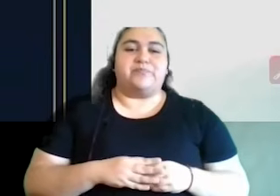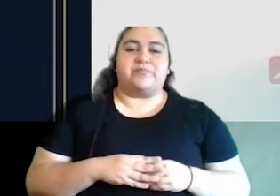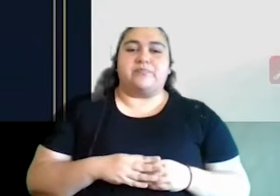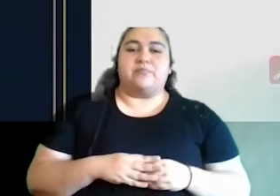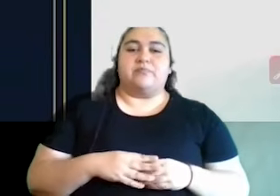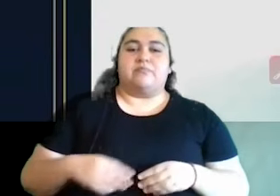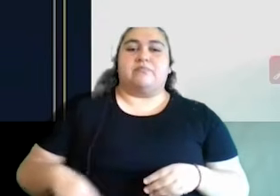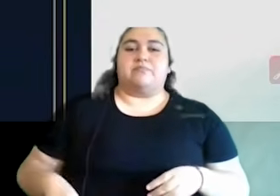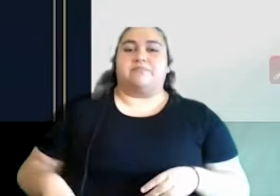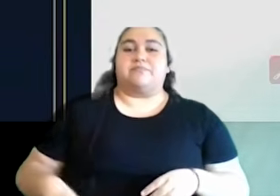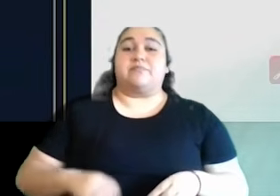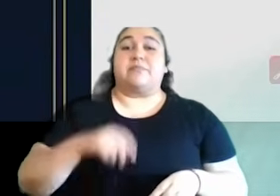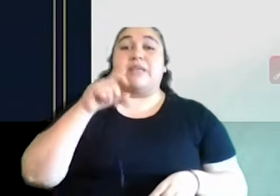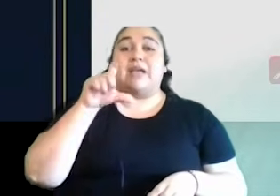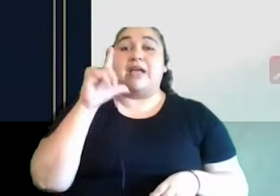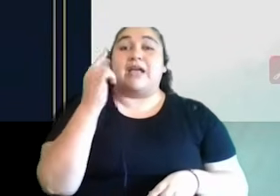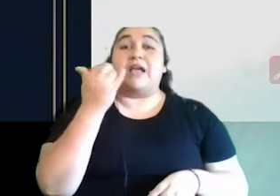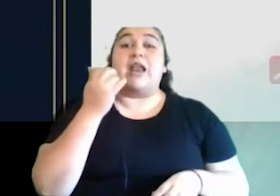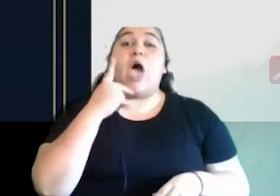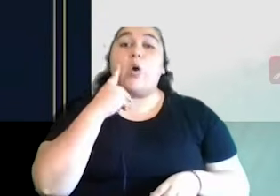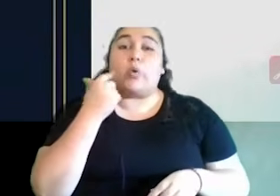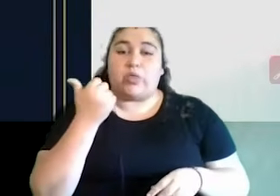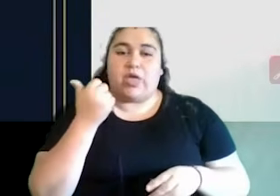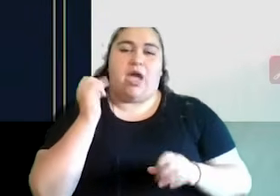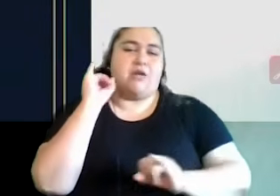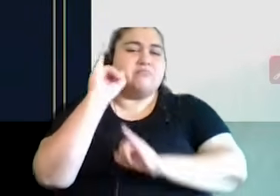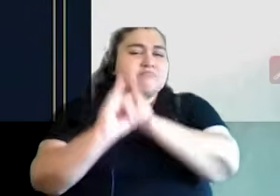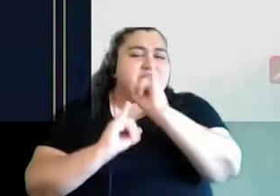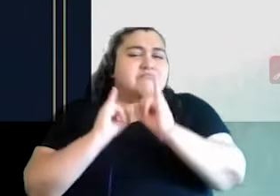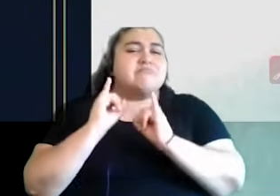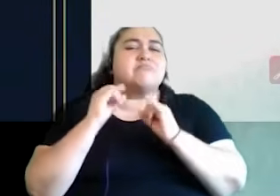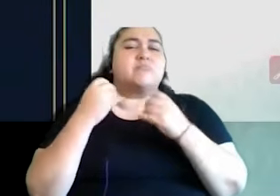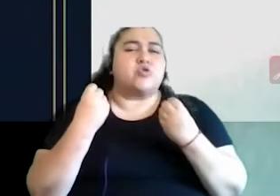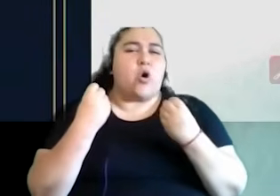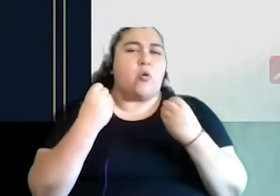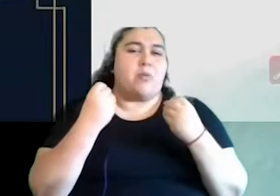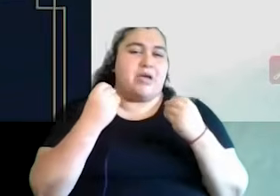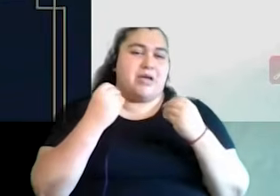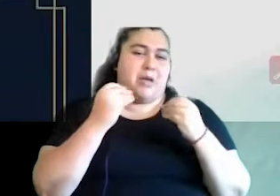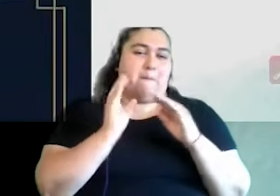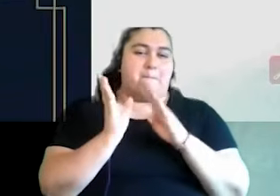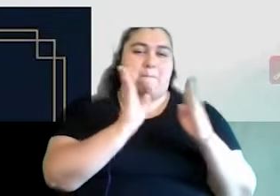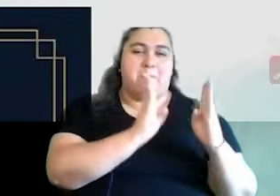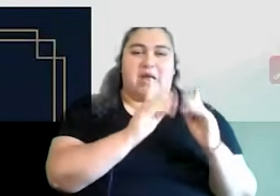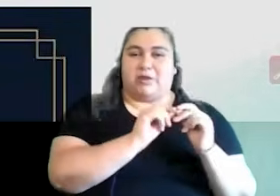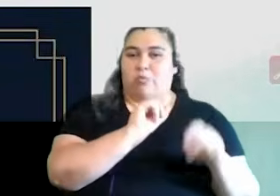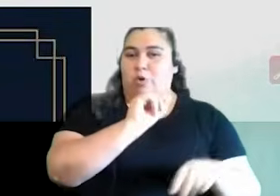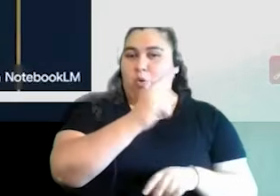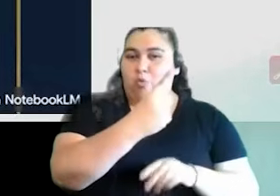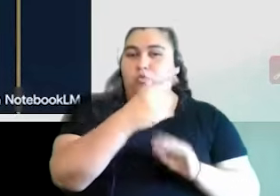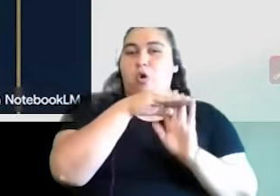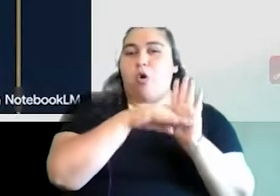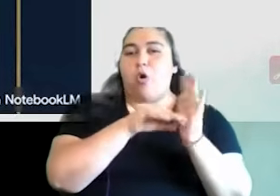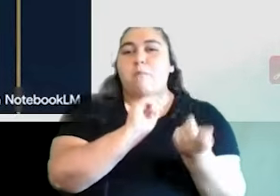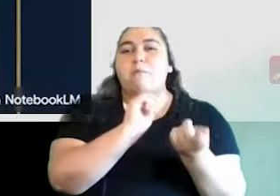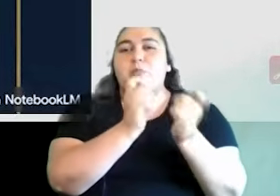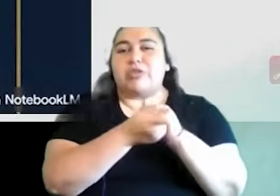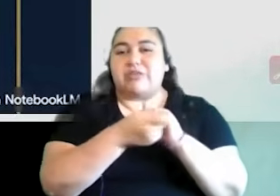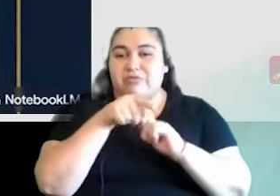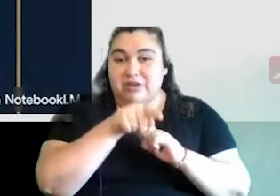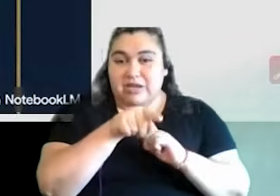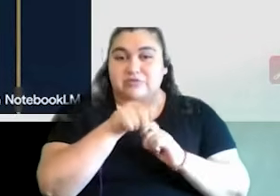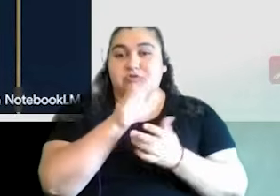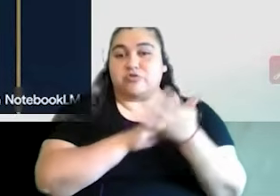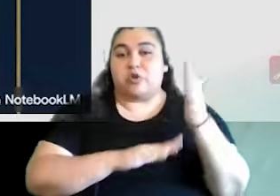Claudia va a presentarles todo lo que hace al título 1, que tiene que ver con una modificación muy jugosa en materia de ley penal